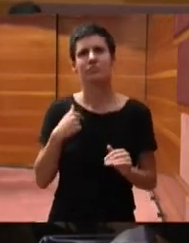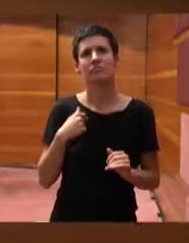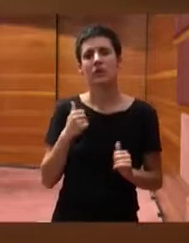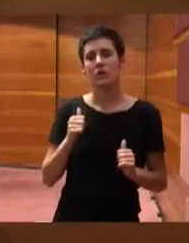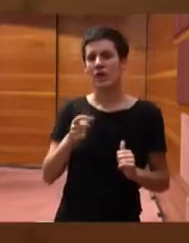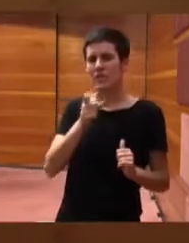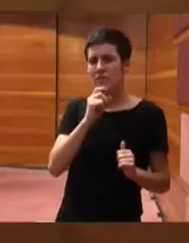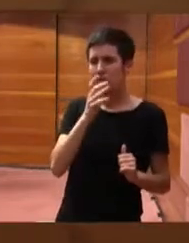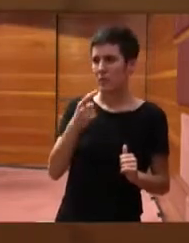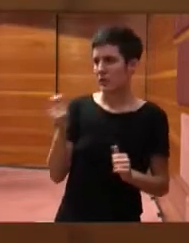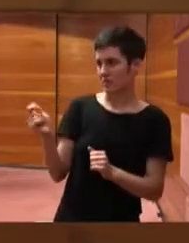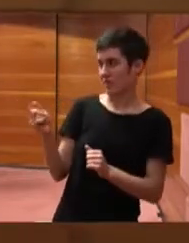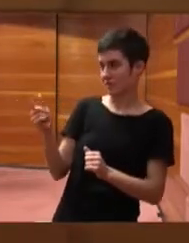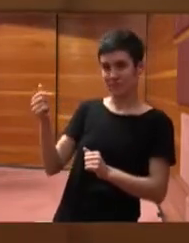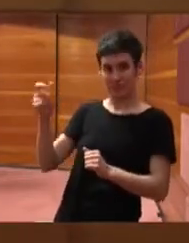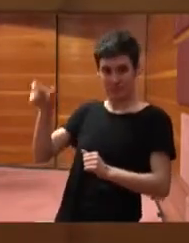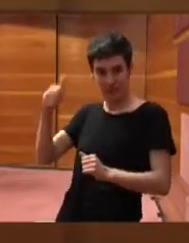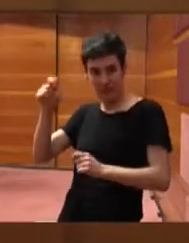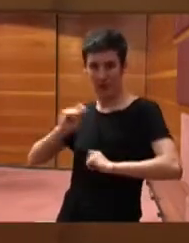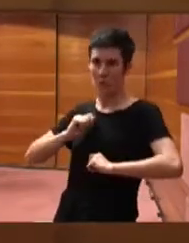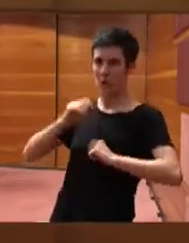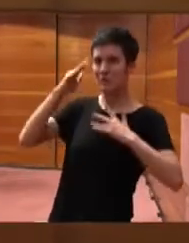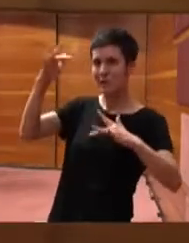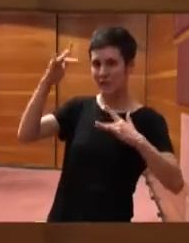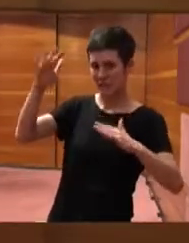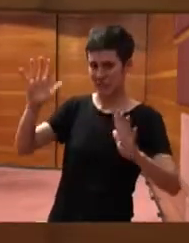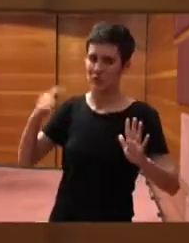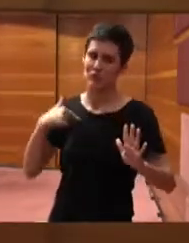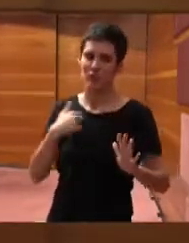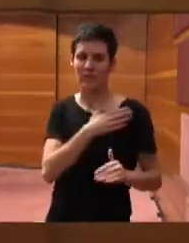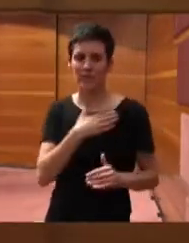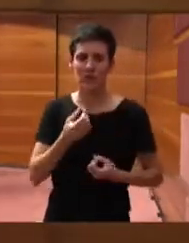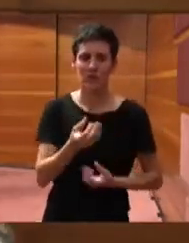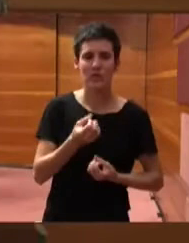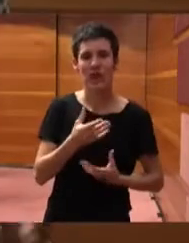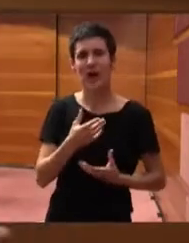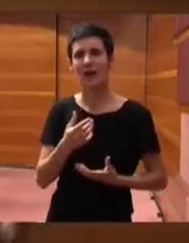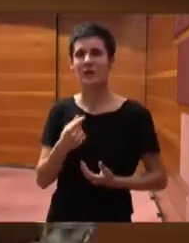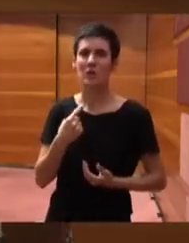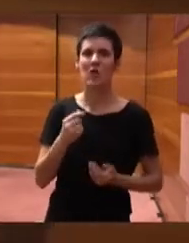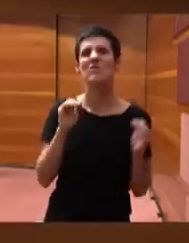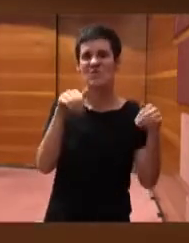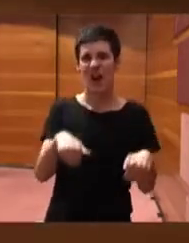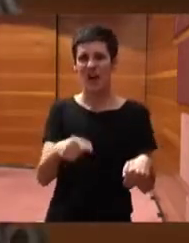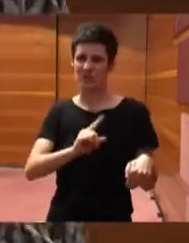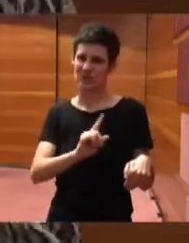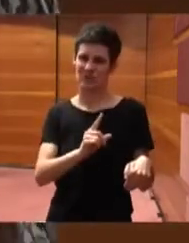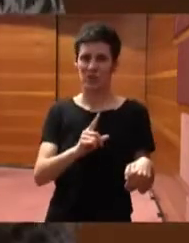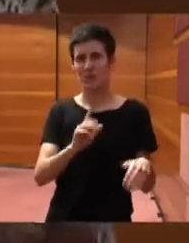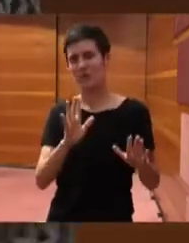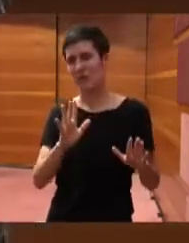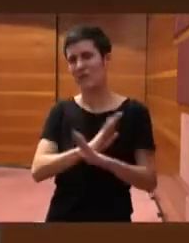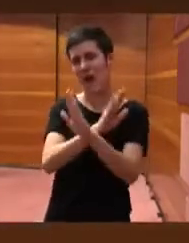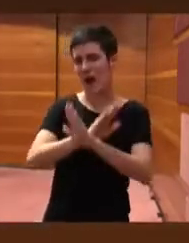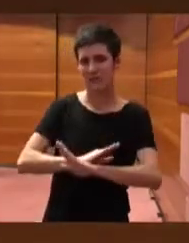que nada, porque genera expectativas. No venía a hablar de mis fracasos, pero seguramente que me